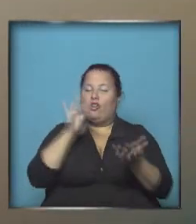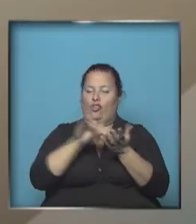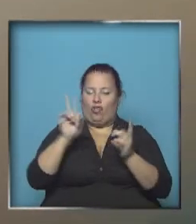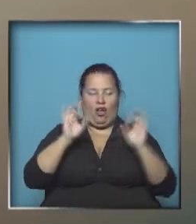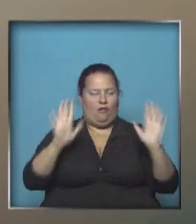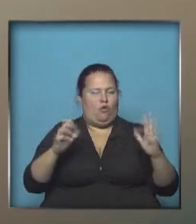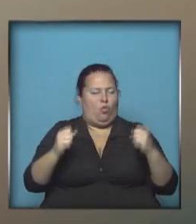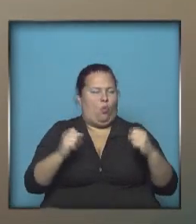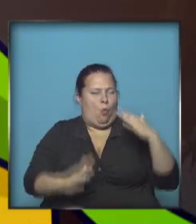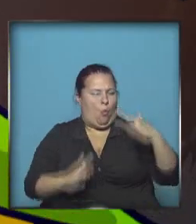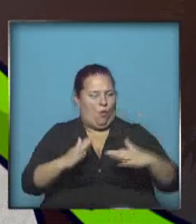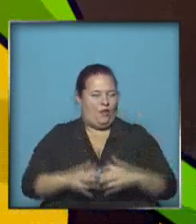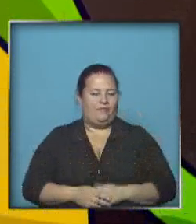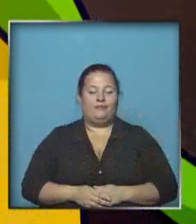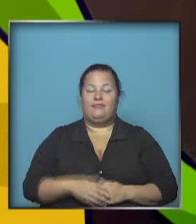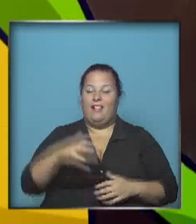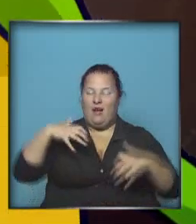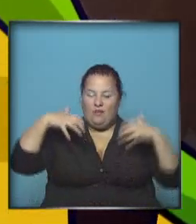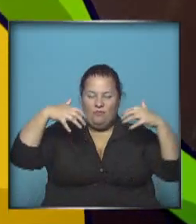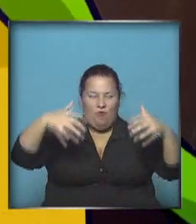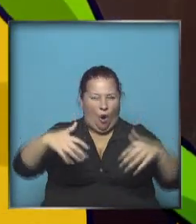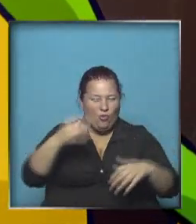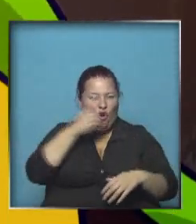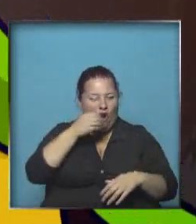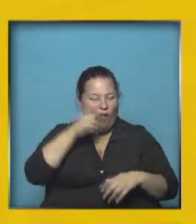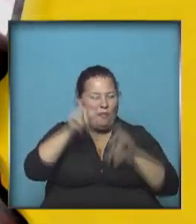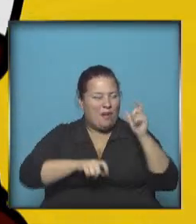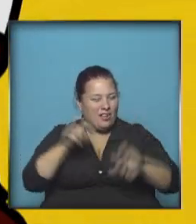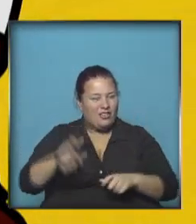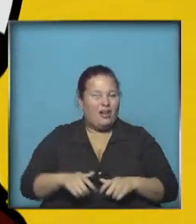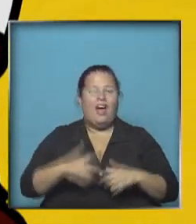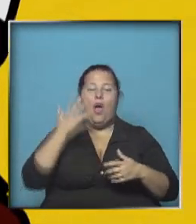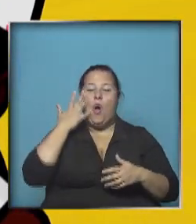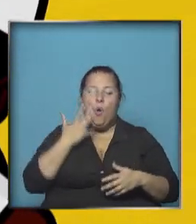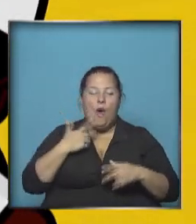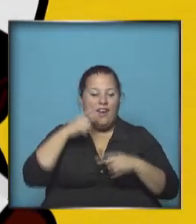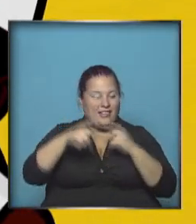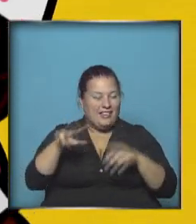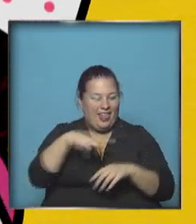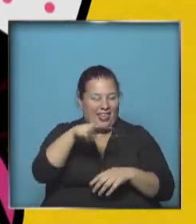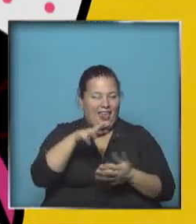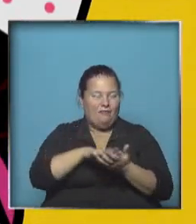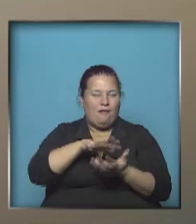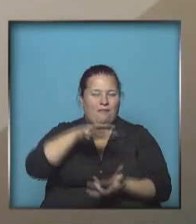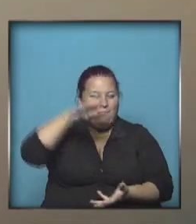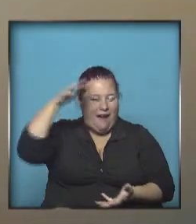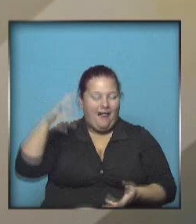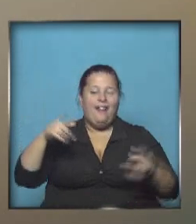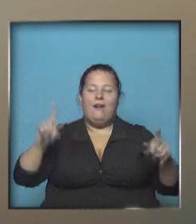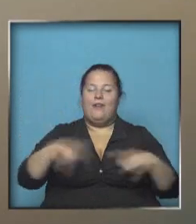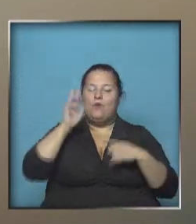mueven! ¡Están embalsamados! ¡Bestias monstruosas que comen ser humanos! ¡Huesito de reptiles! ¡Todos apilados!